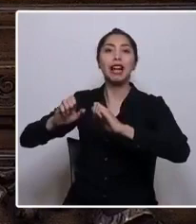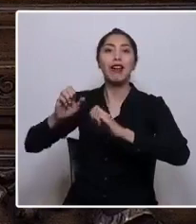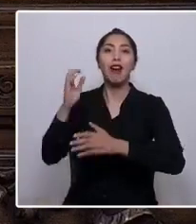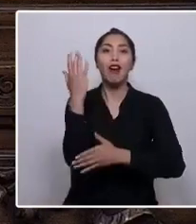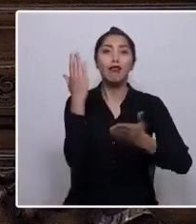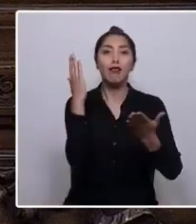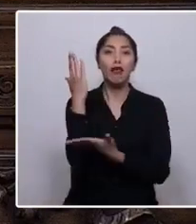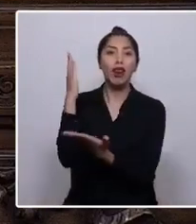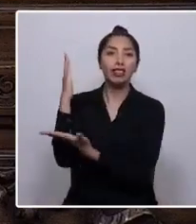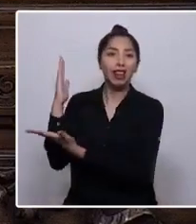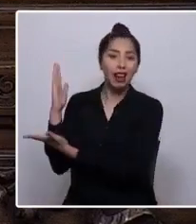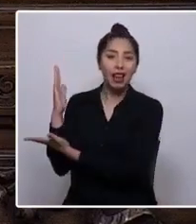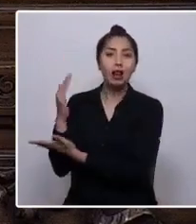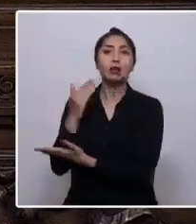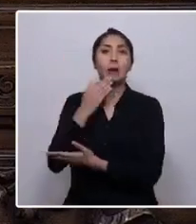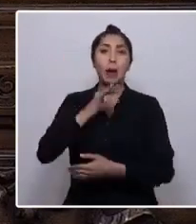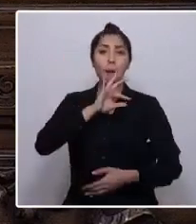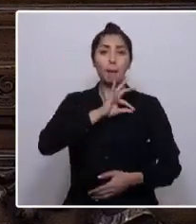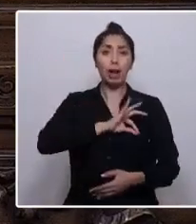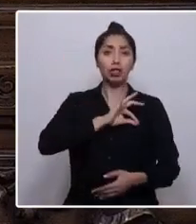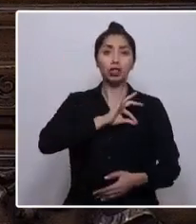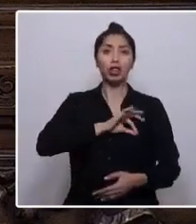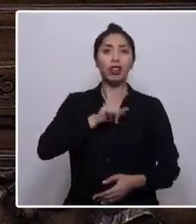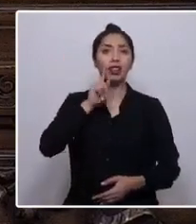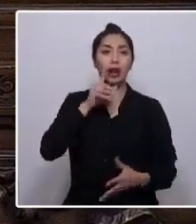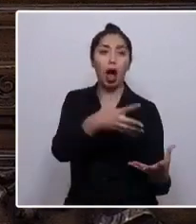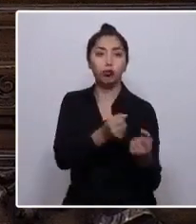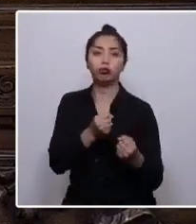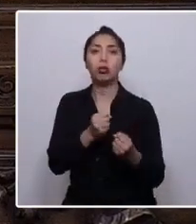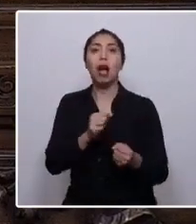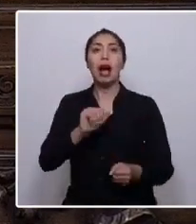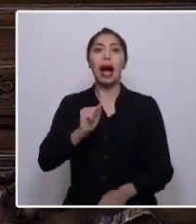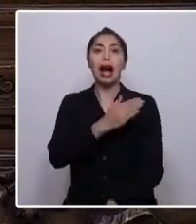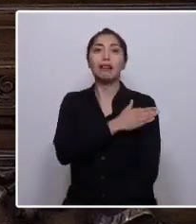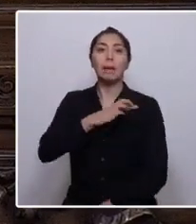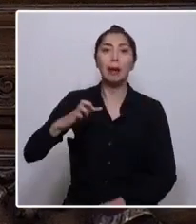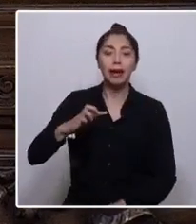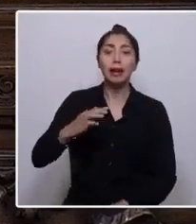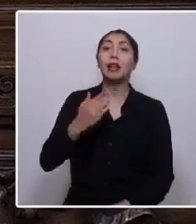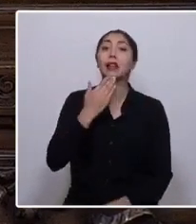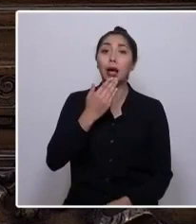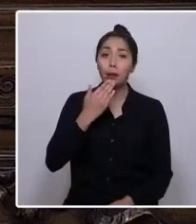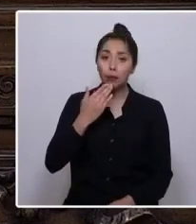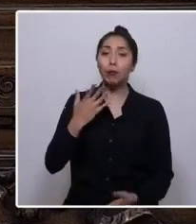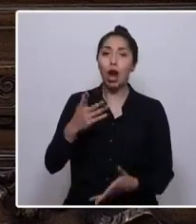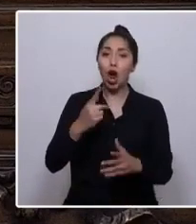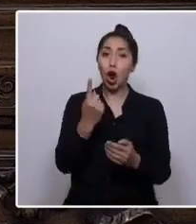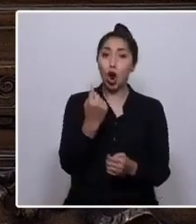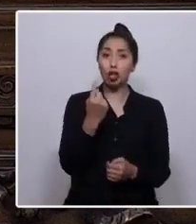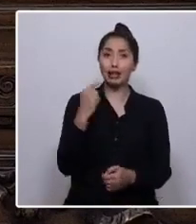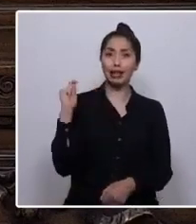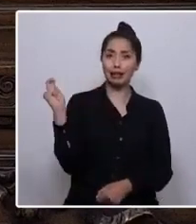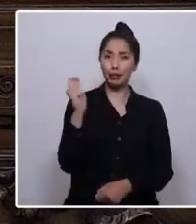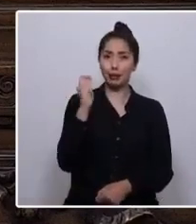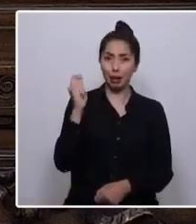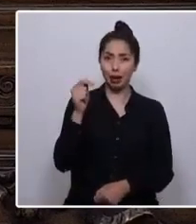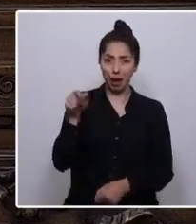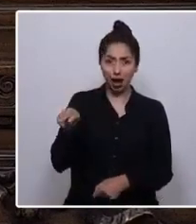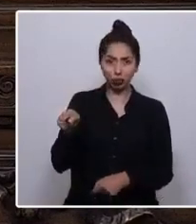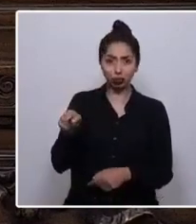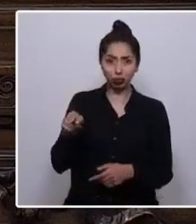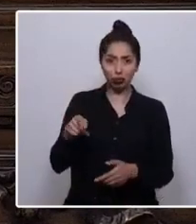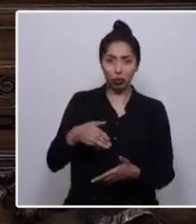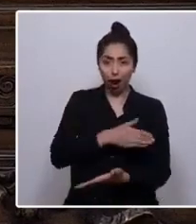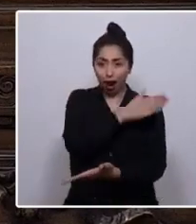fueron secuestradas por las afp el legado del 11 de septiembre fue mantenido y es mantenido